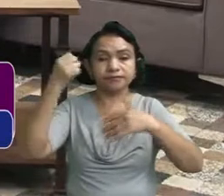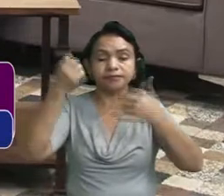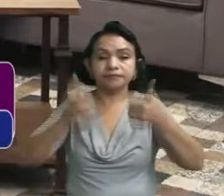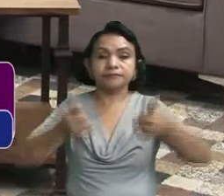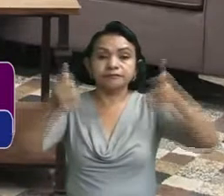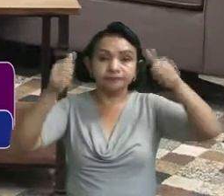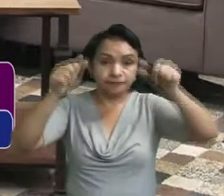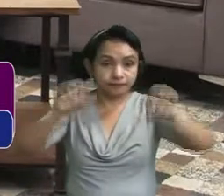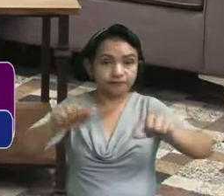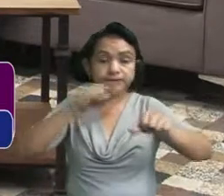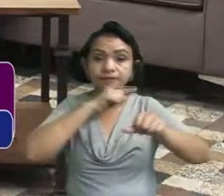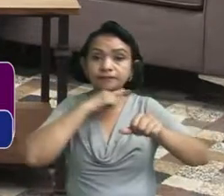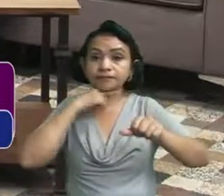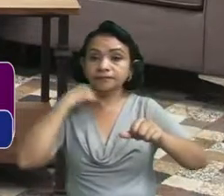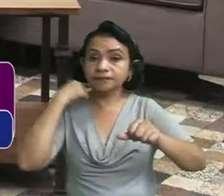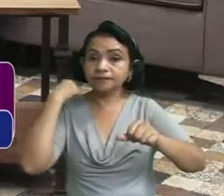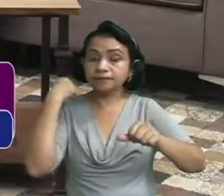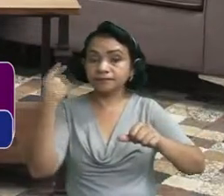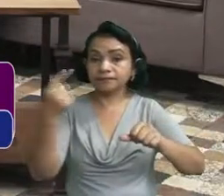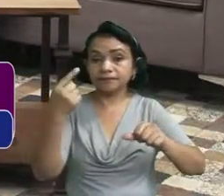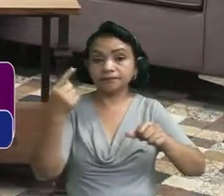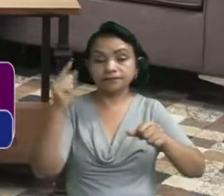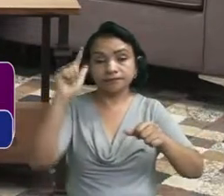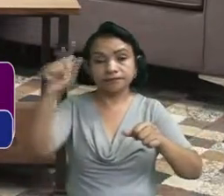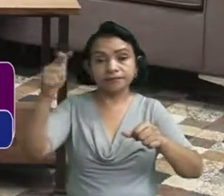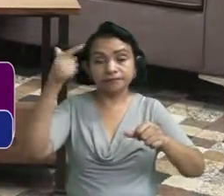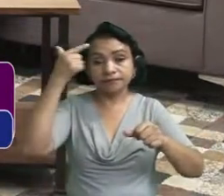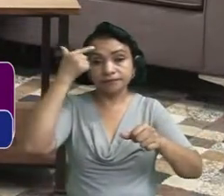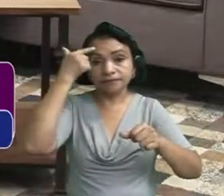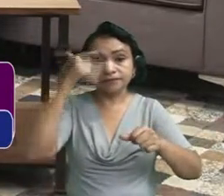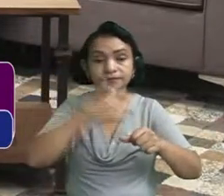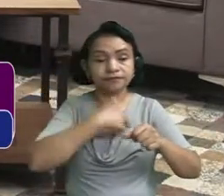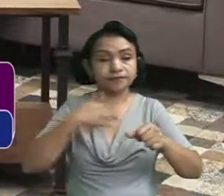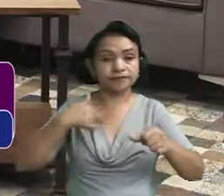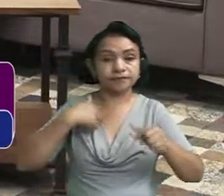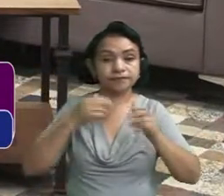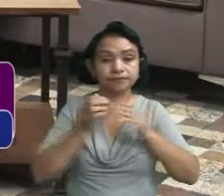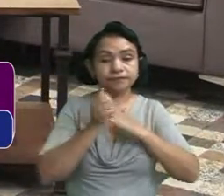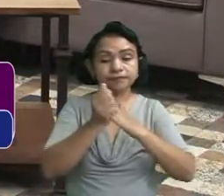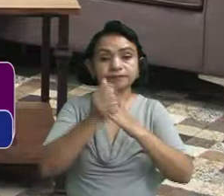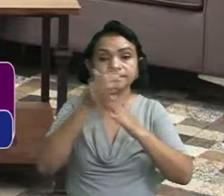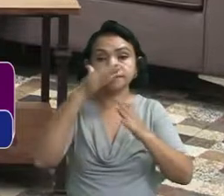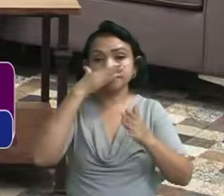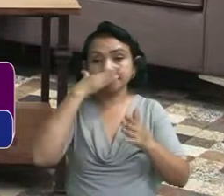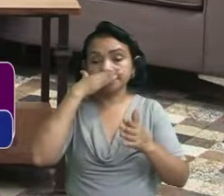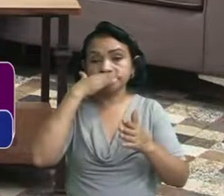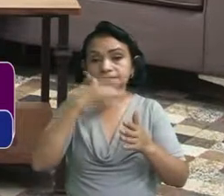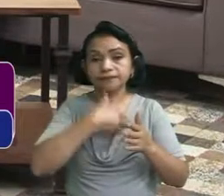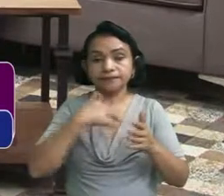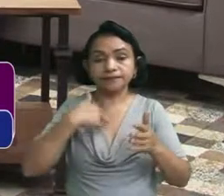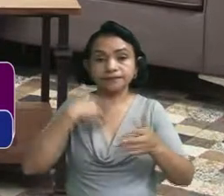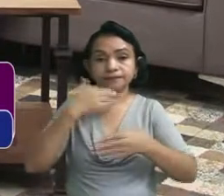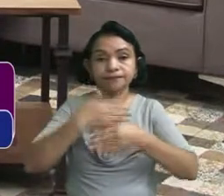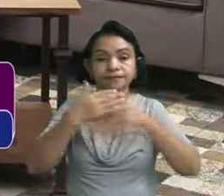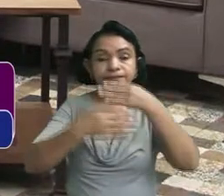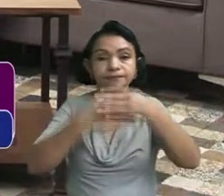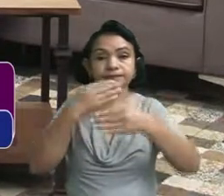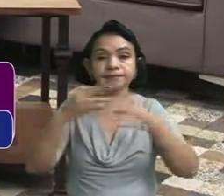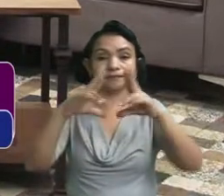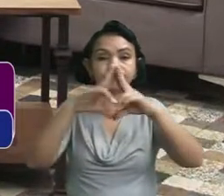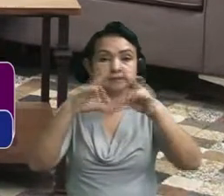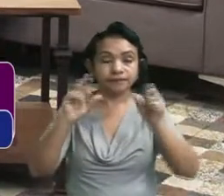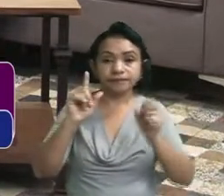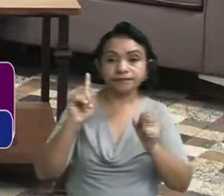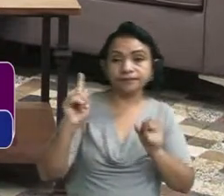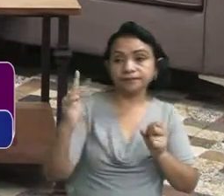acuerdo, ¿verdad? Se forma un gobierno de reconstrucción nacional encabezado por el Frente Sandinista para reconstruir Nicaragua, para que